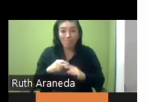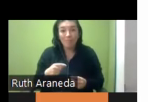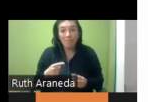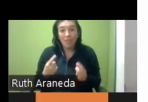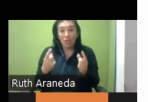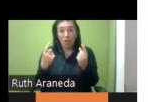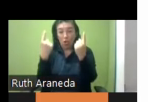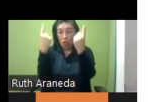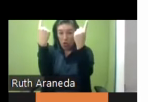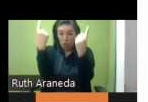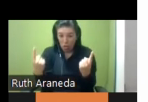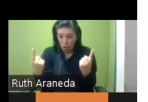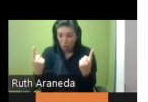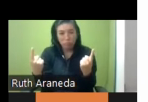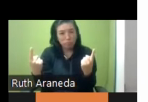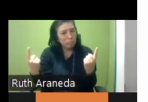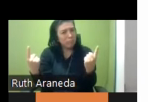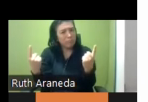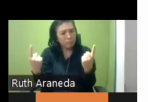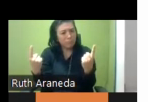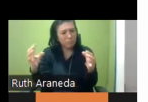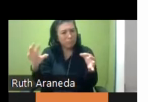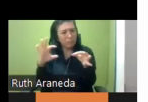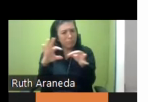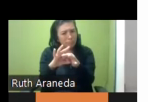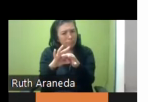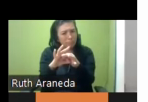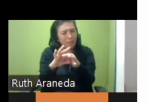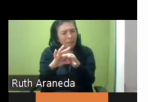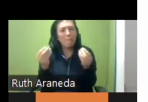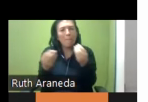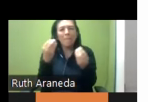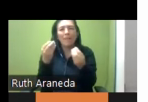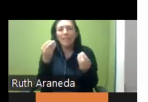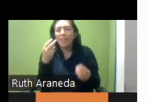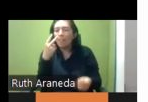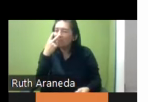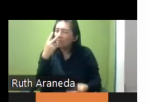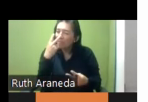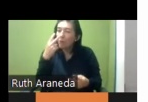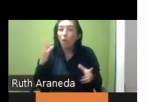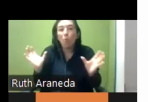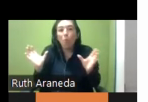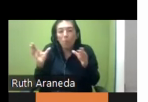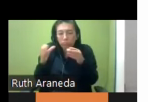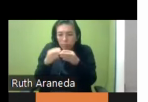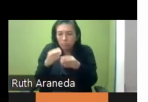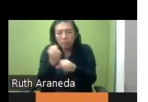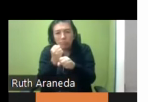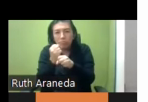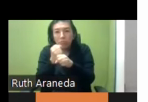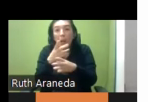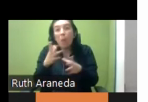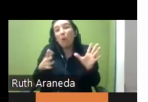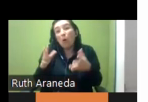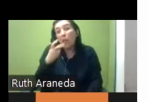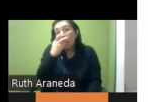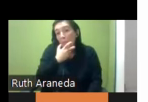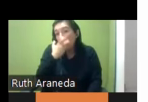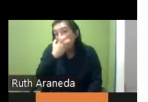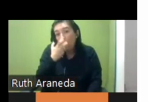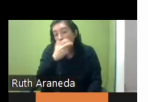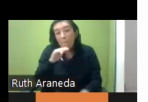estrechamente vinculadas desde el punto de vista de modo de subsistencia, cómo se organizaban, probablemente hablaban el mismo idioma, etcétera,